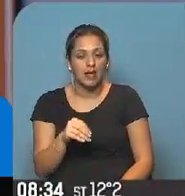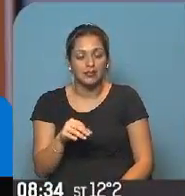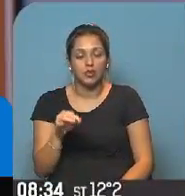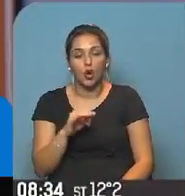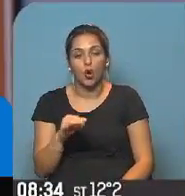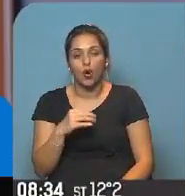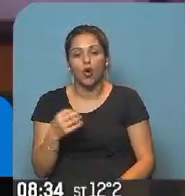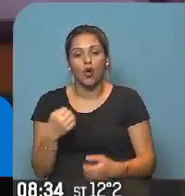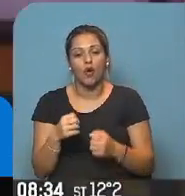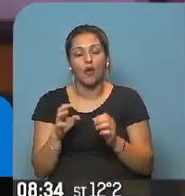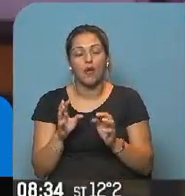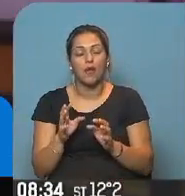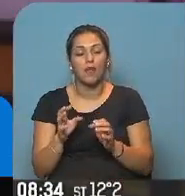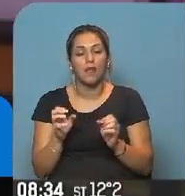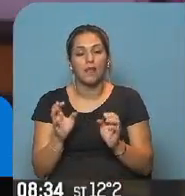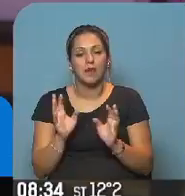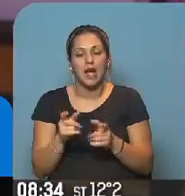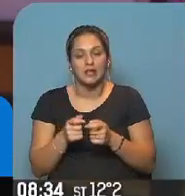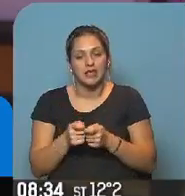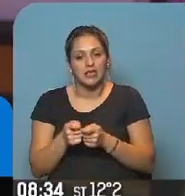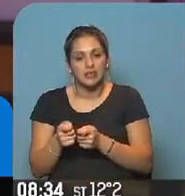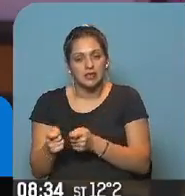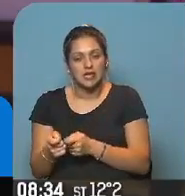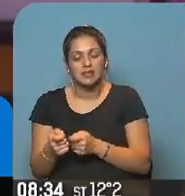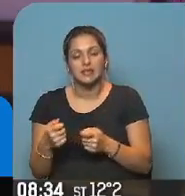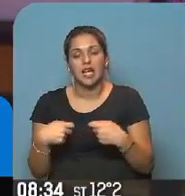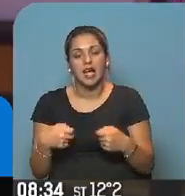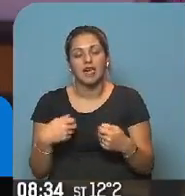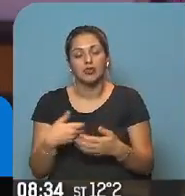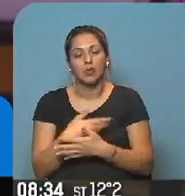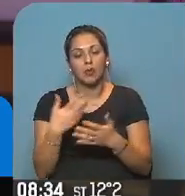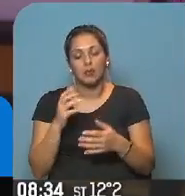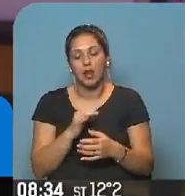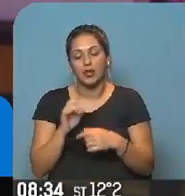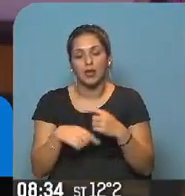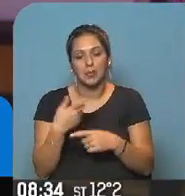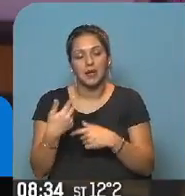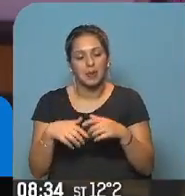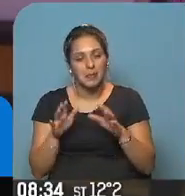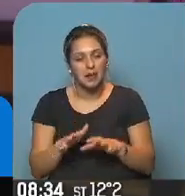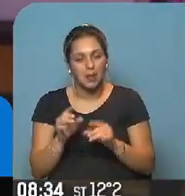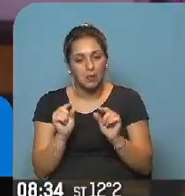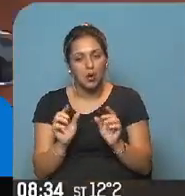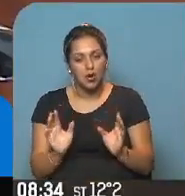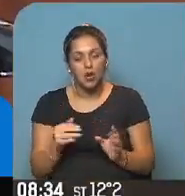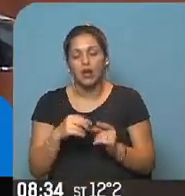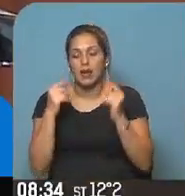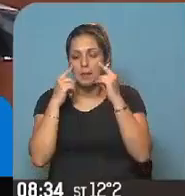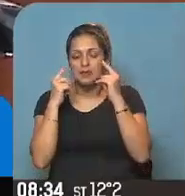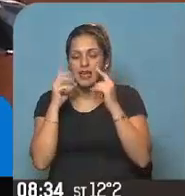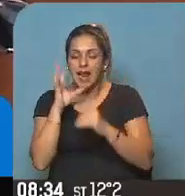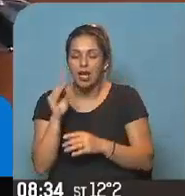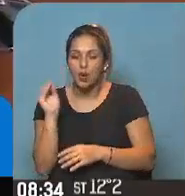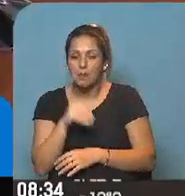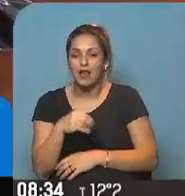ahí aflojar un poco con la exigencia de reducción de gasto público para el año próximo y tal vez pensar quizá en un refuerzo adicional